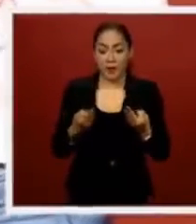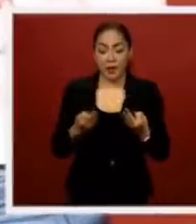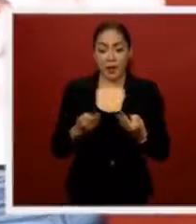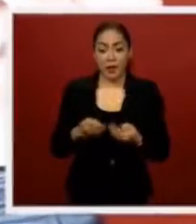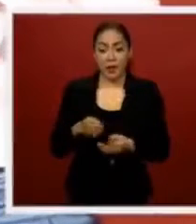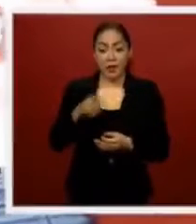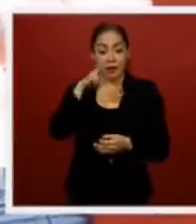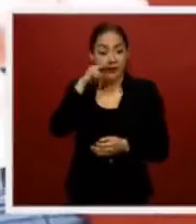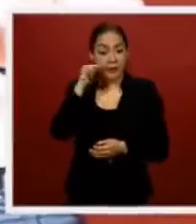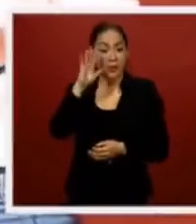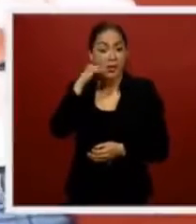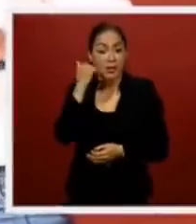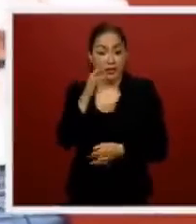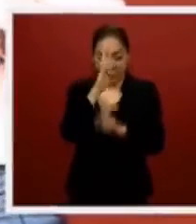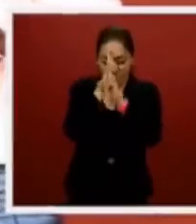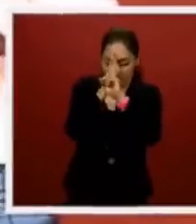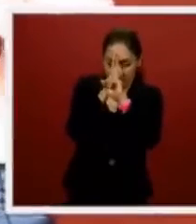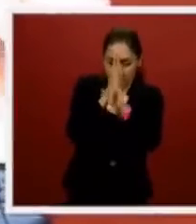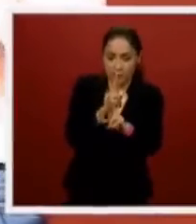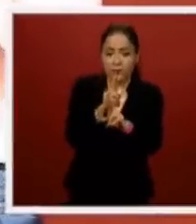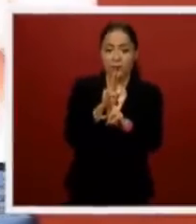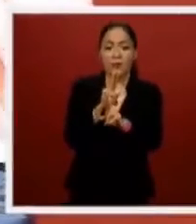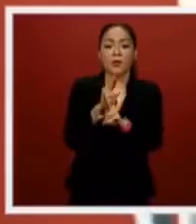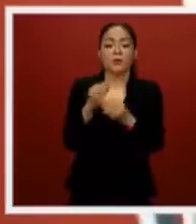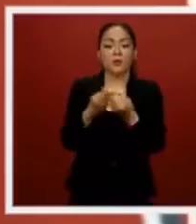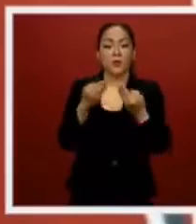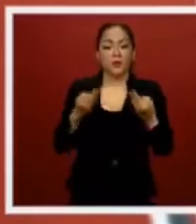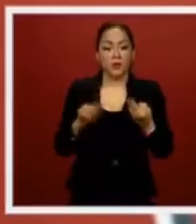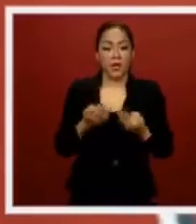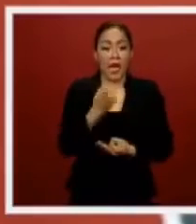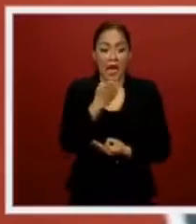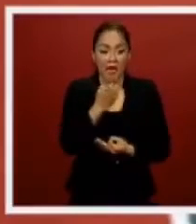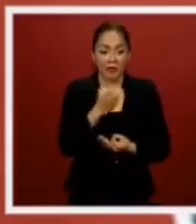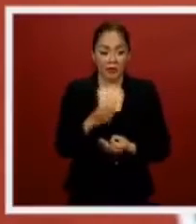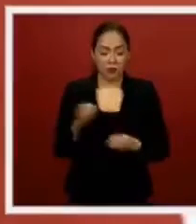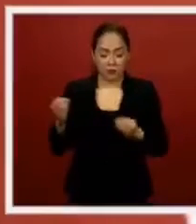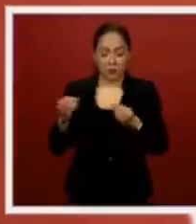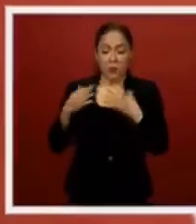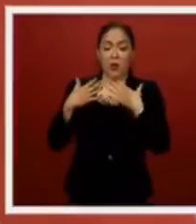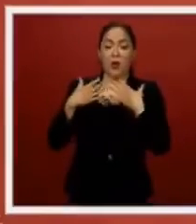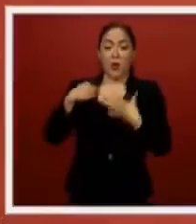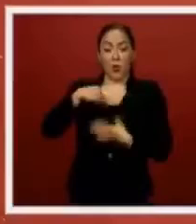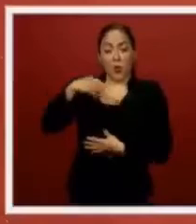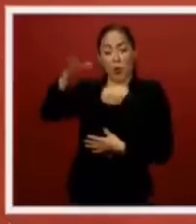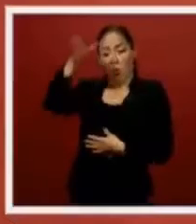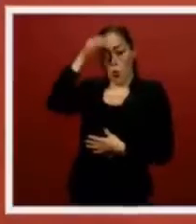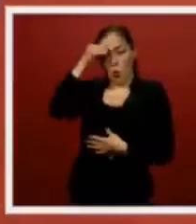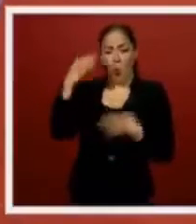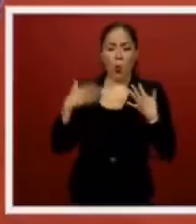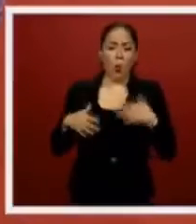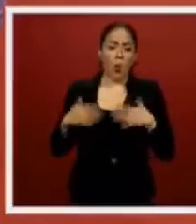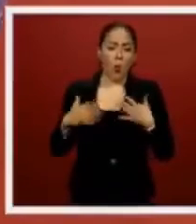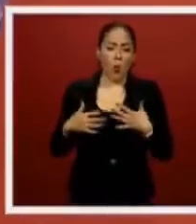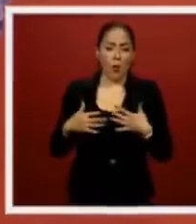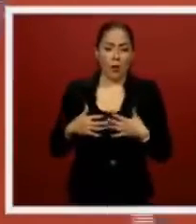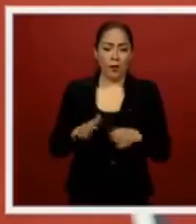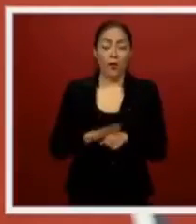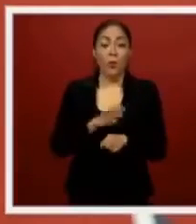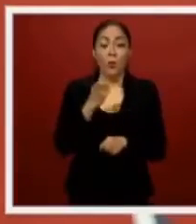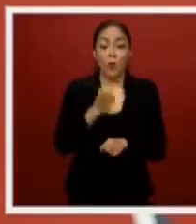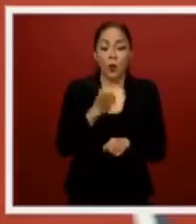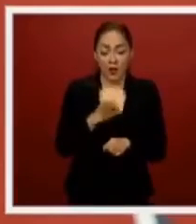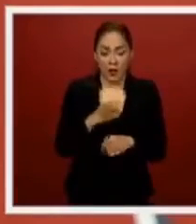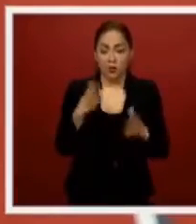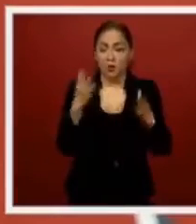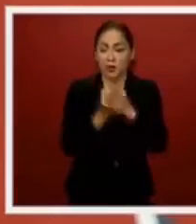tierra. Y eso es una inspiración para la formación cívica. Por eso en las escuelas, en las clases de